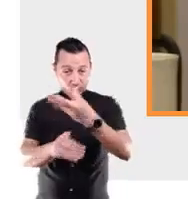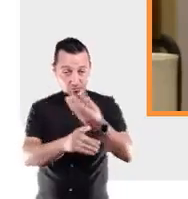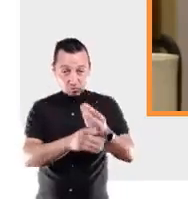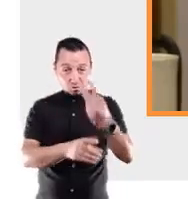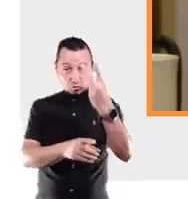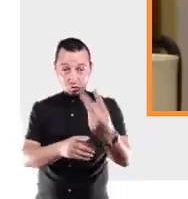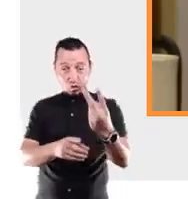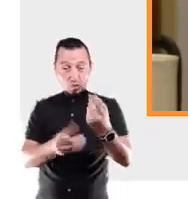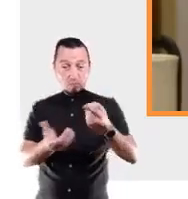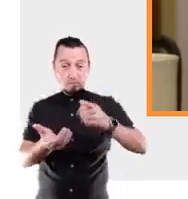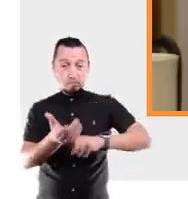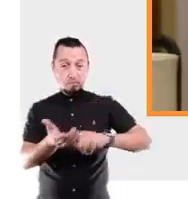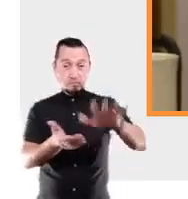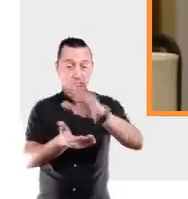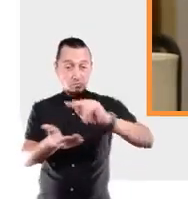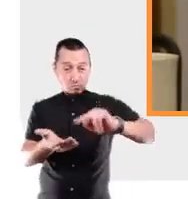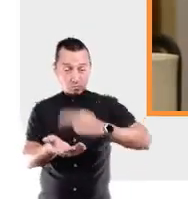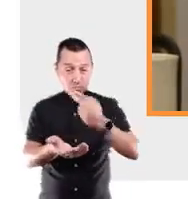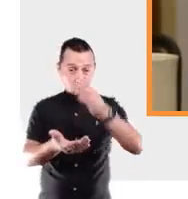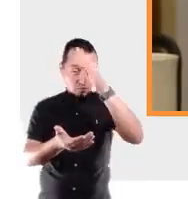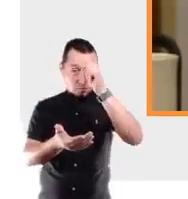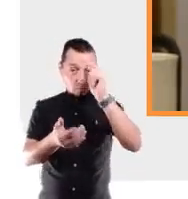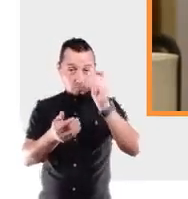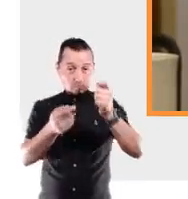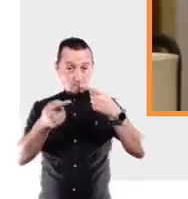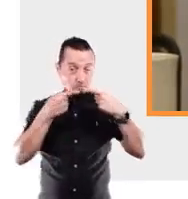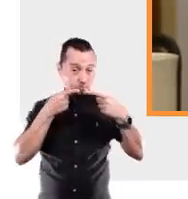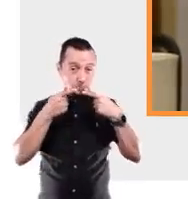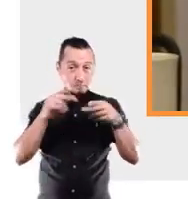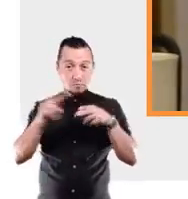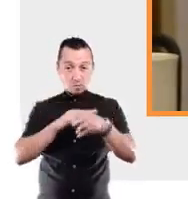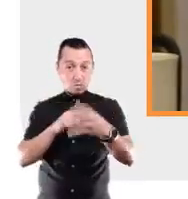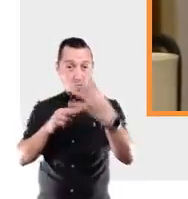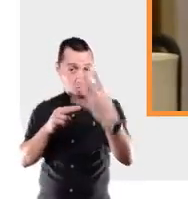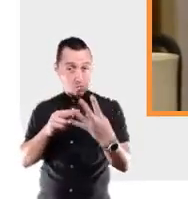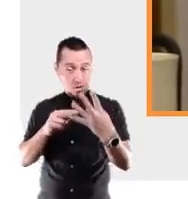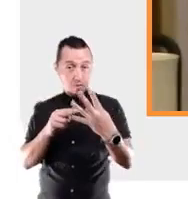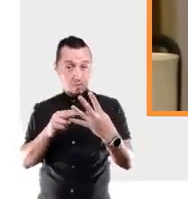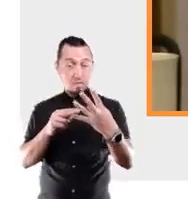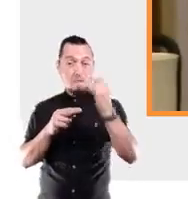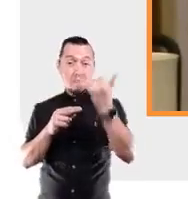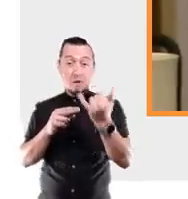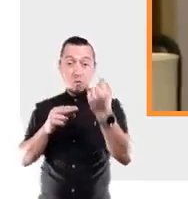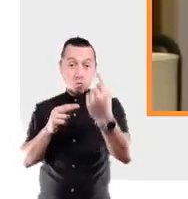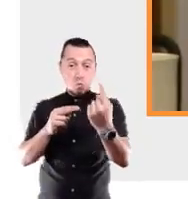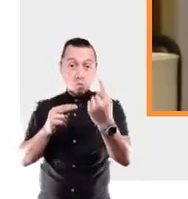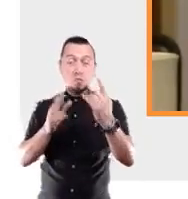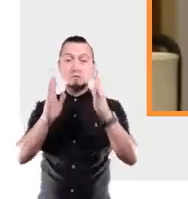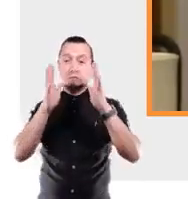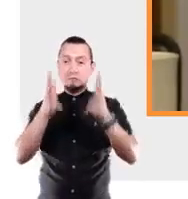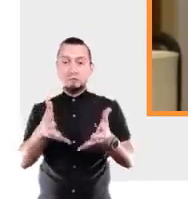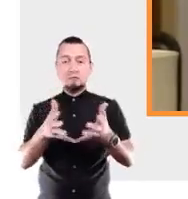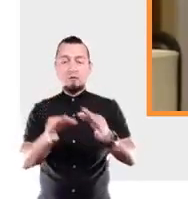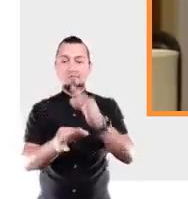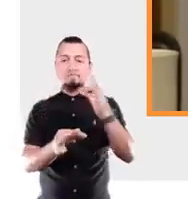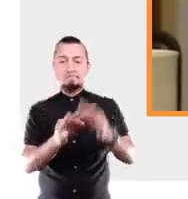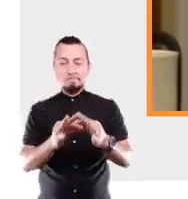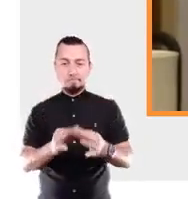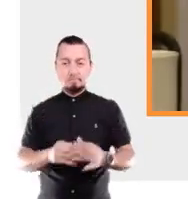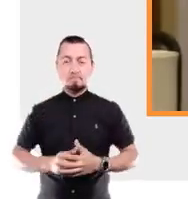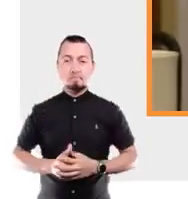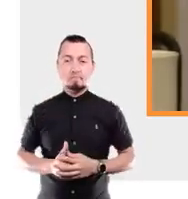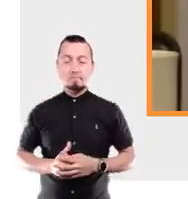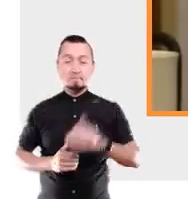del contrato del consorcio Línea 4 y uno de ellos ya ha sido concluido. Los